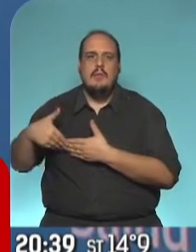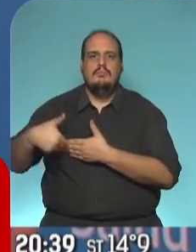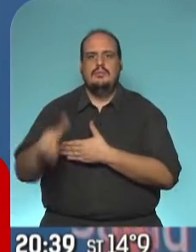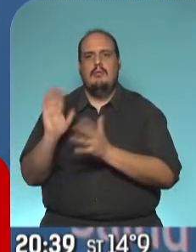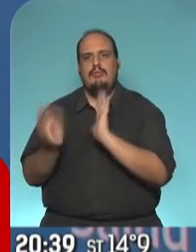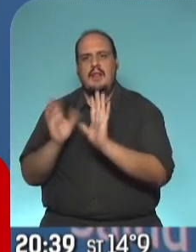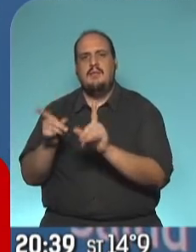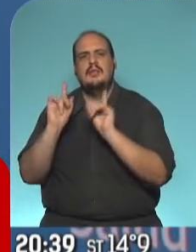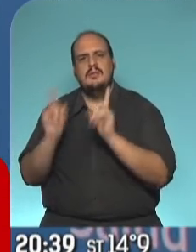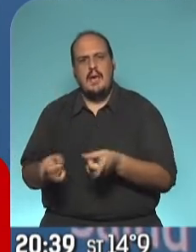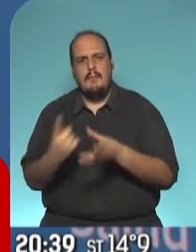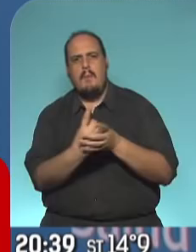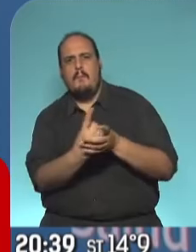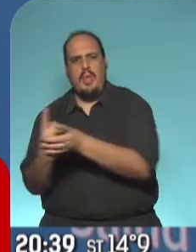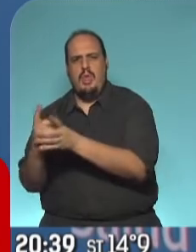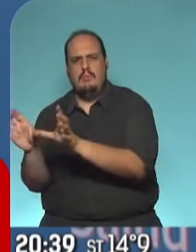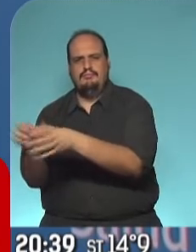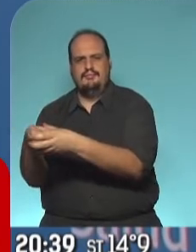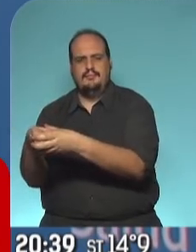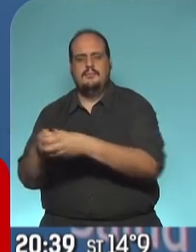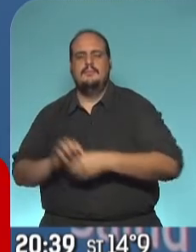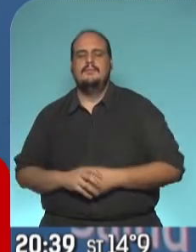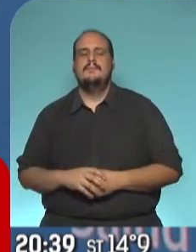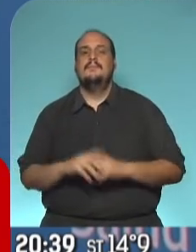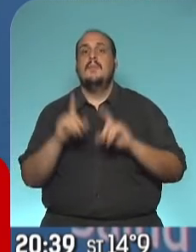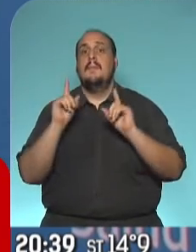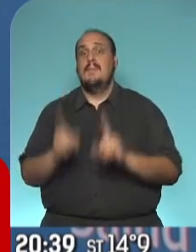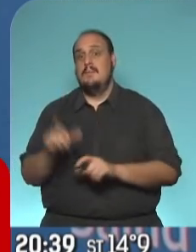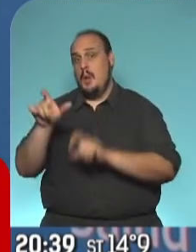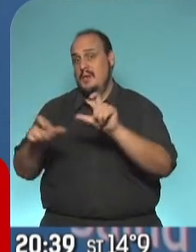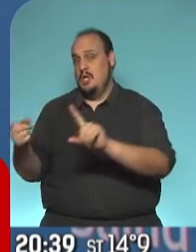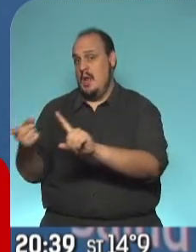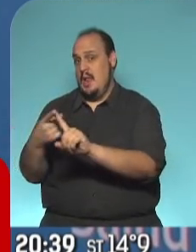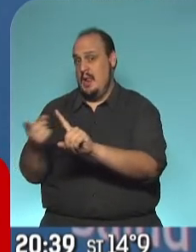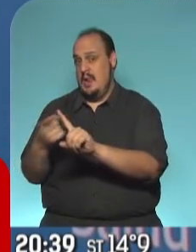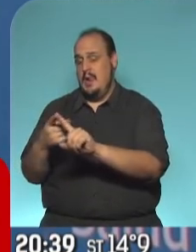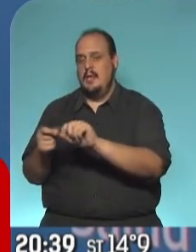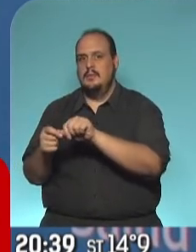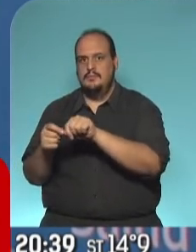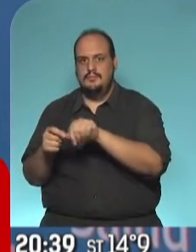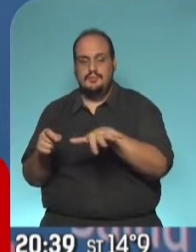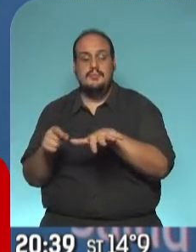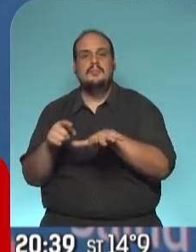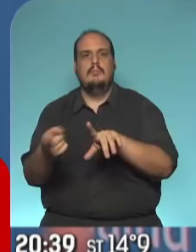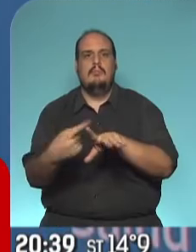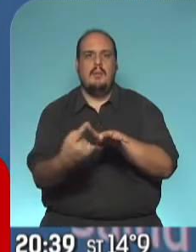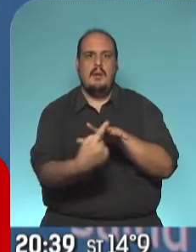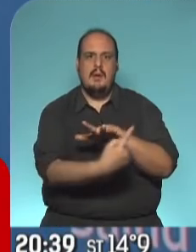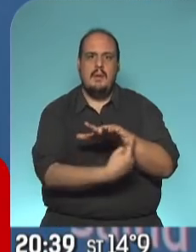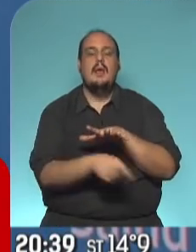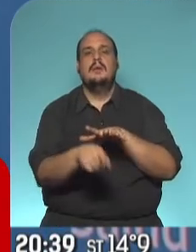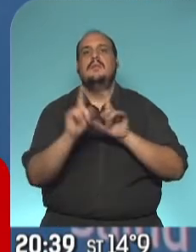tratamiento y el aislamiento que requiere el caso. Así como también los contactos estrechos de la persona, el hecho de